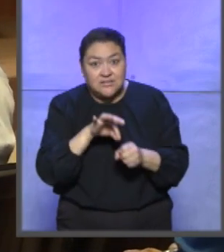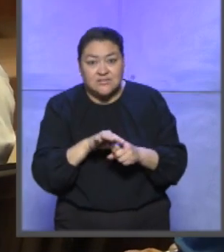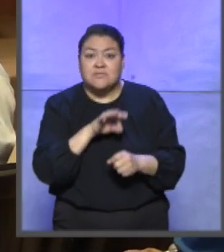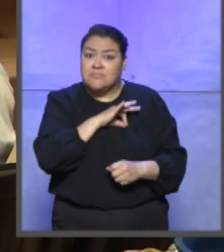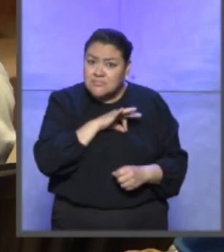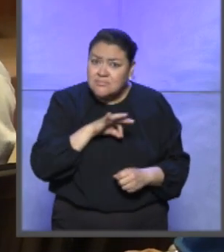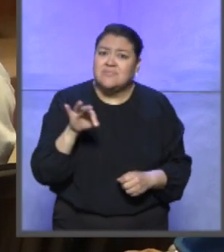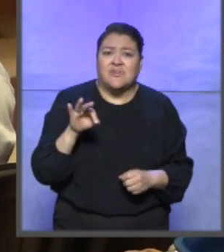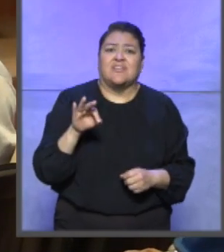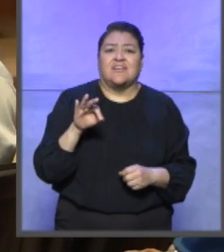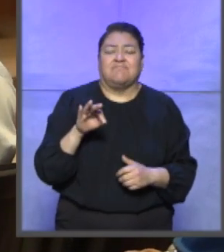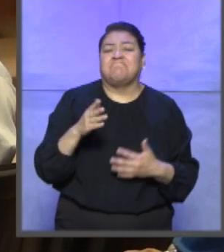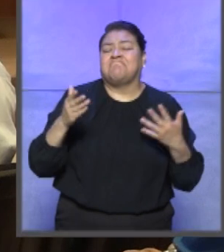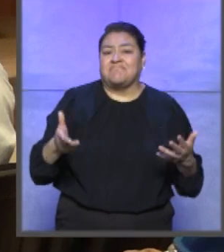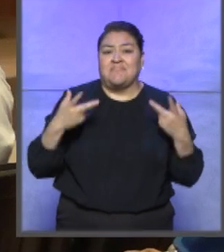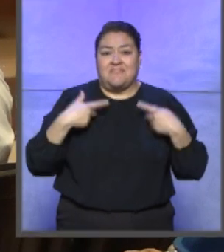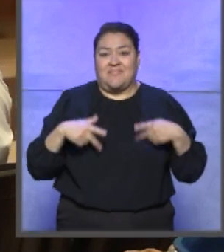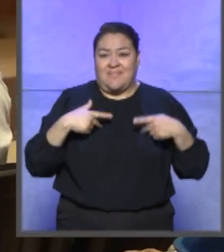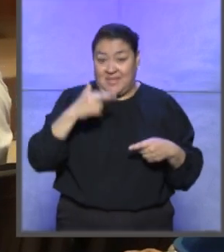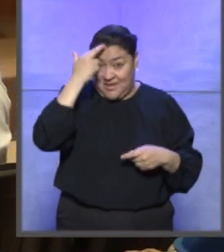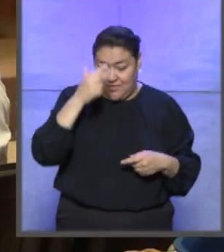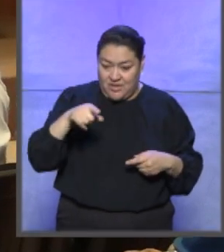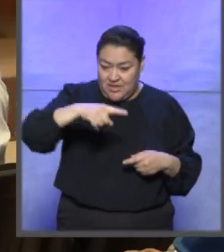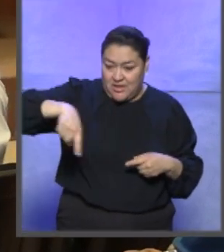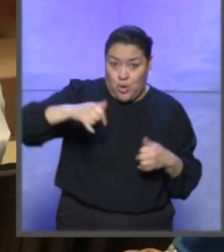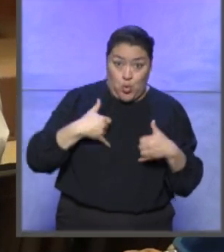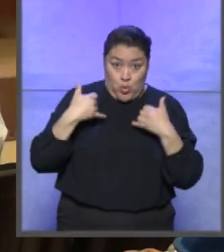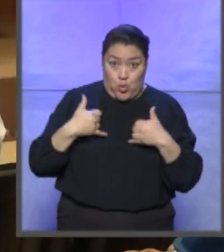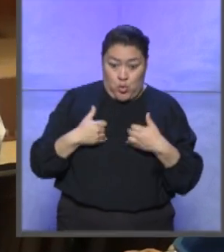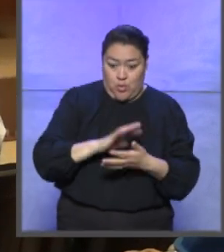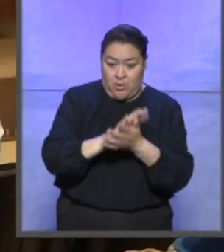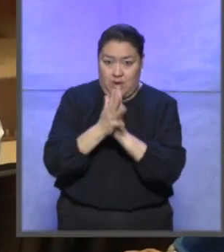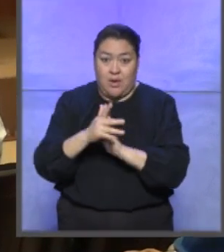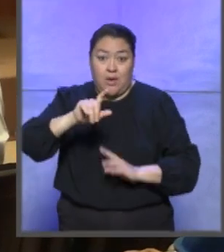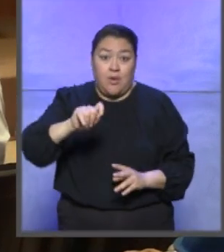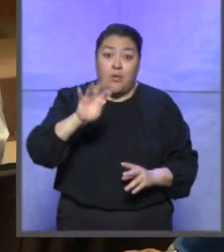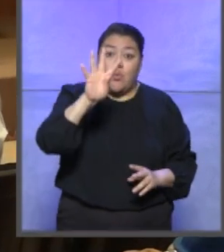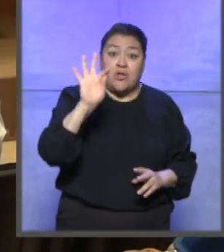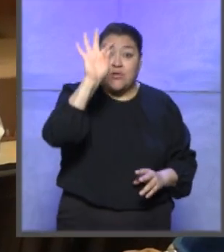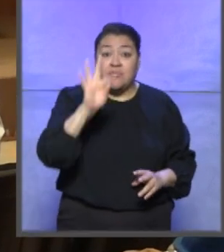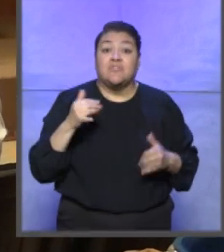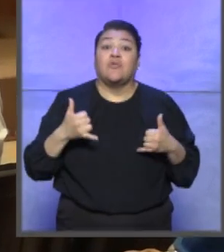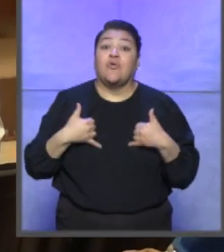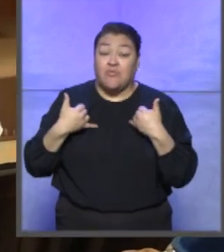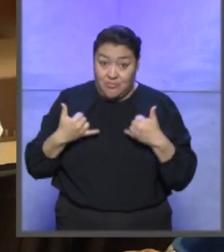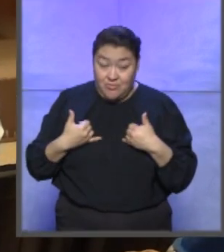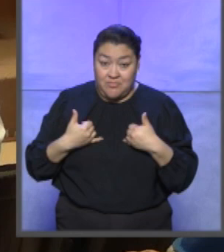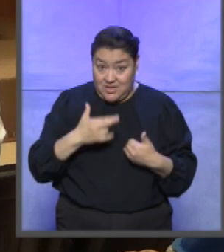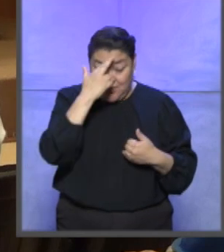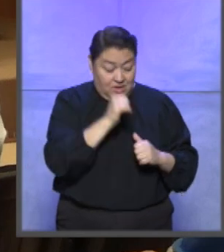gran fuerza y quienes representan el 24% de la población tabasqueña. Ante